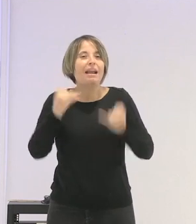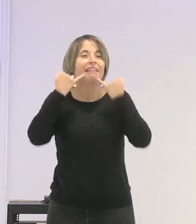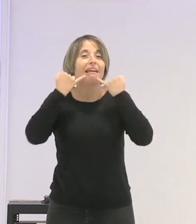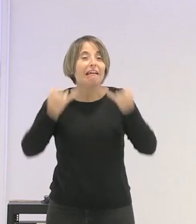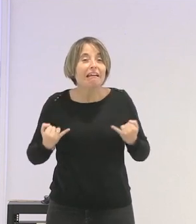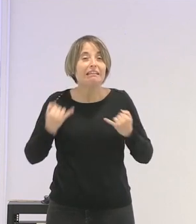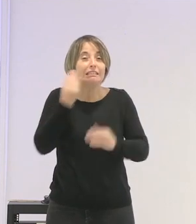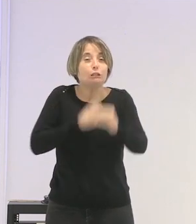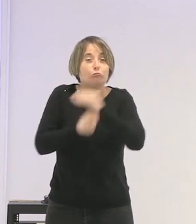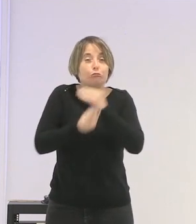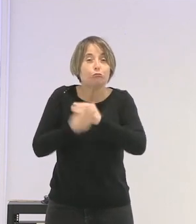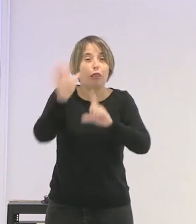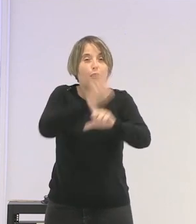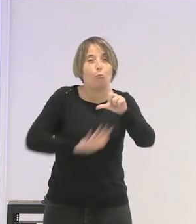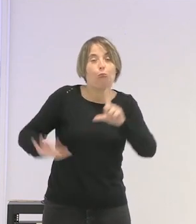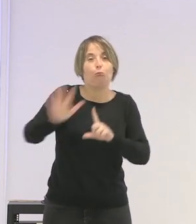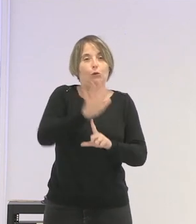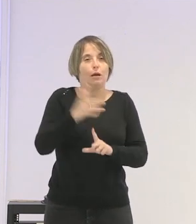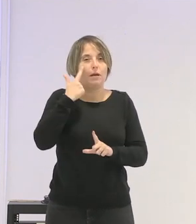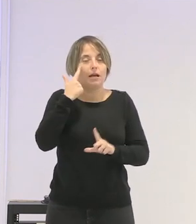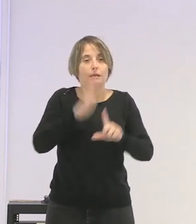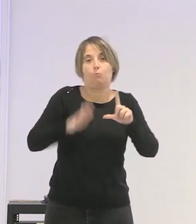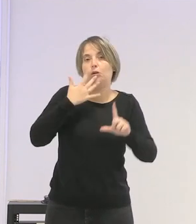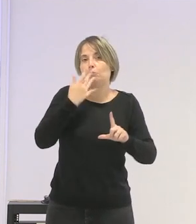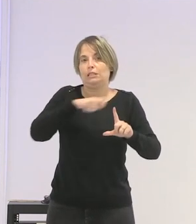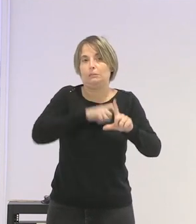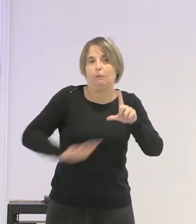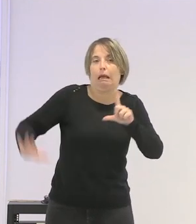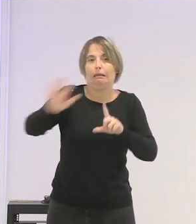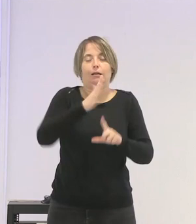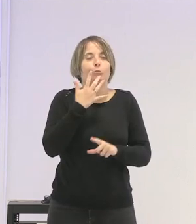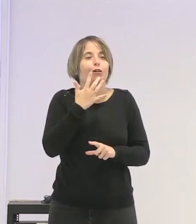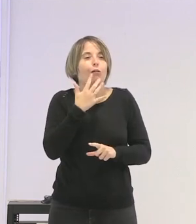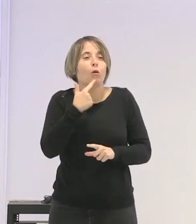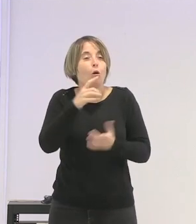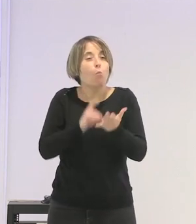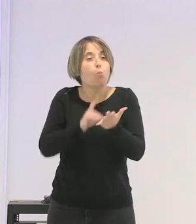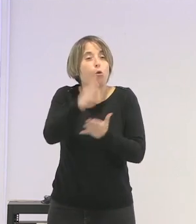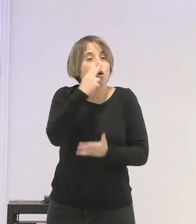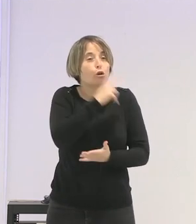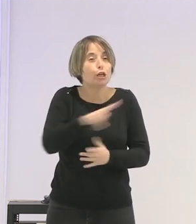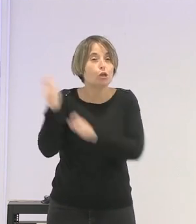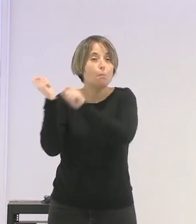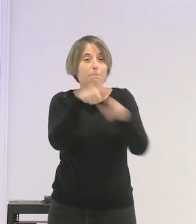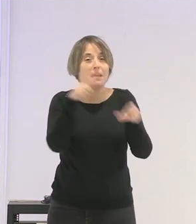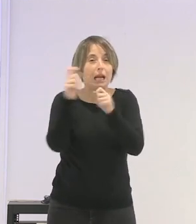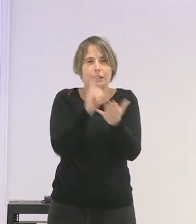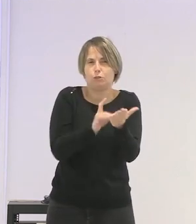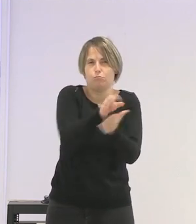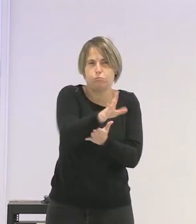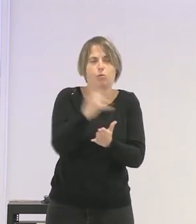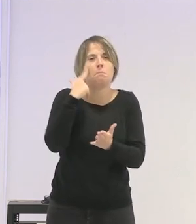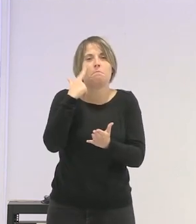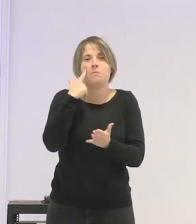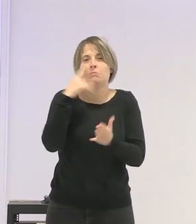demográfica en un estado, por ejemplo el español, donde se expulsa a los niños migrantes, donde hay devoluciones